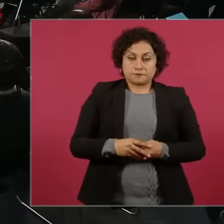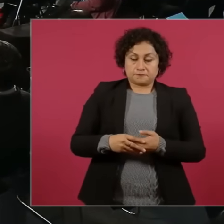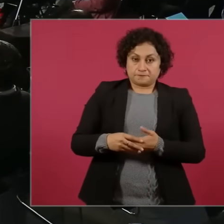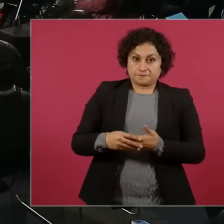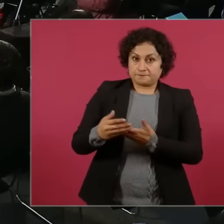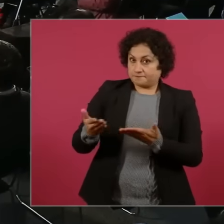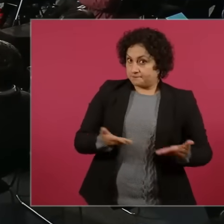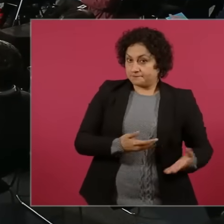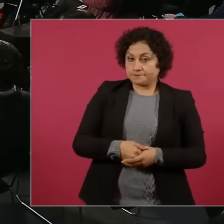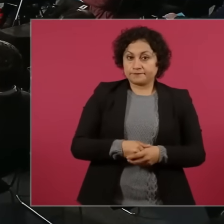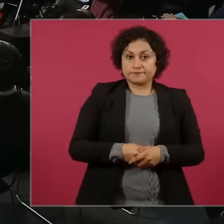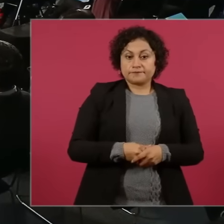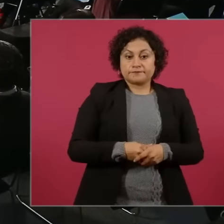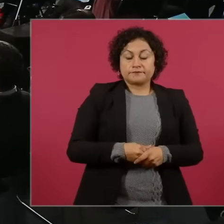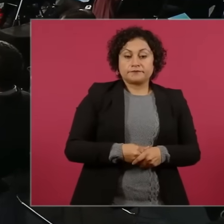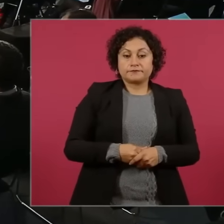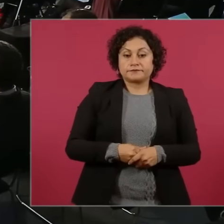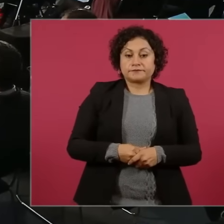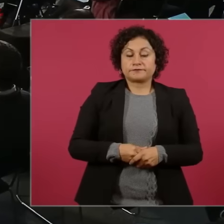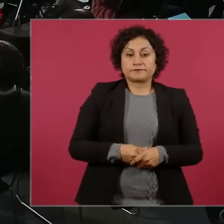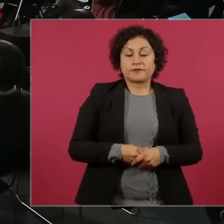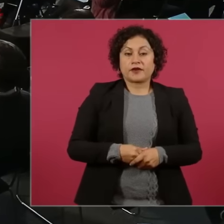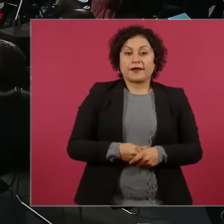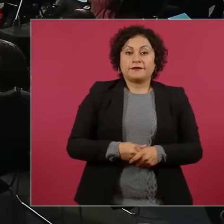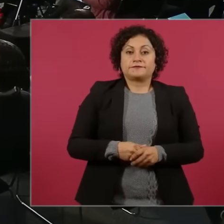favor. Mándasela.